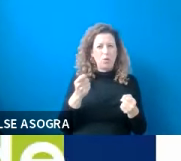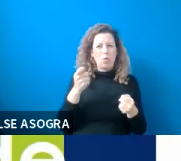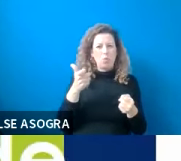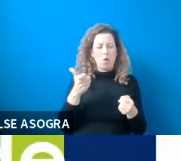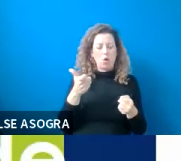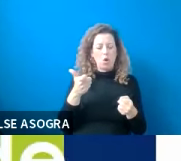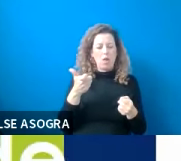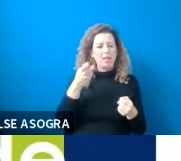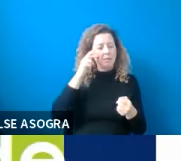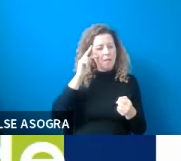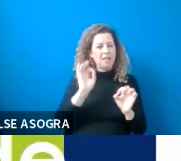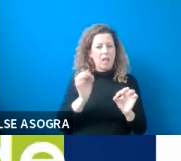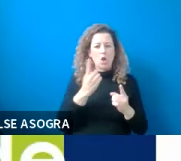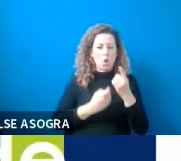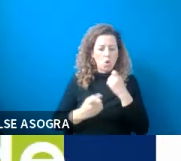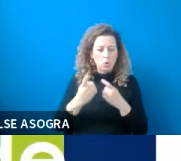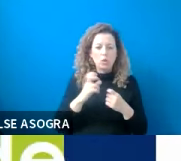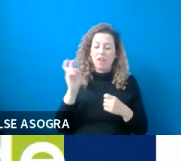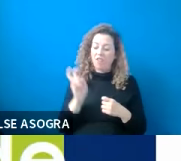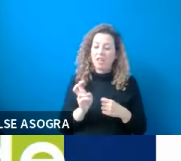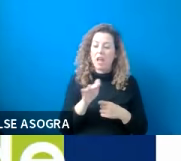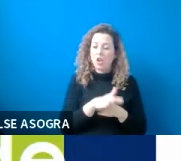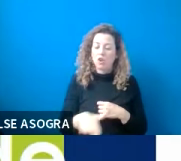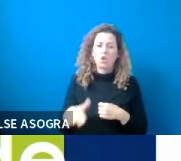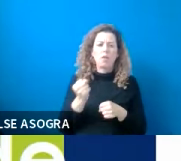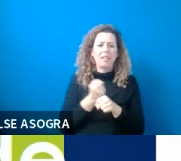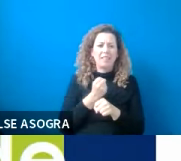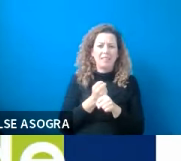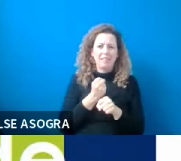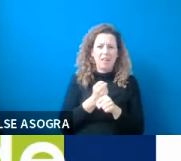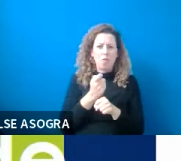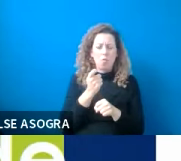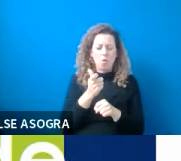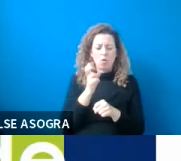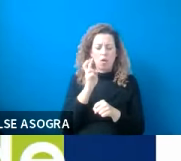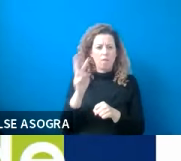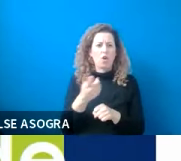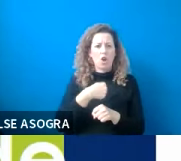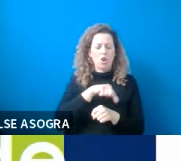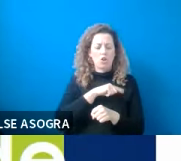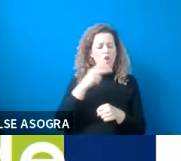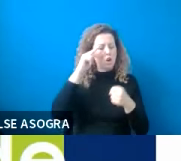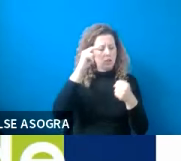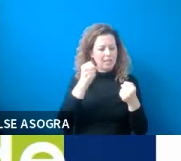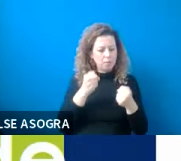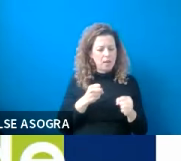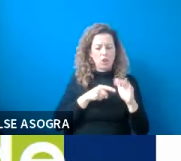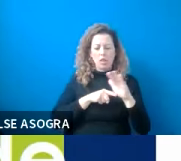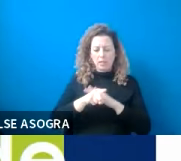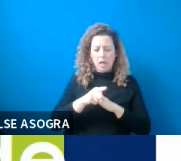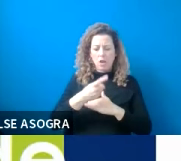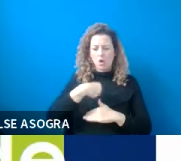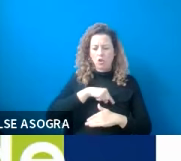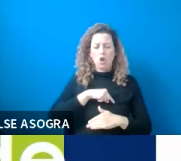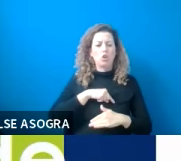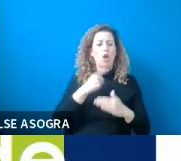especialista, digamos, ¿no? Aunque los niños venían aquí, pero se trabajaba un poco desde el enfoque de que nosotros somos los expertos en desarrollo, los expertos en